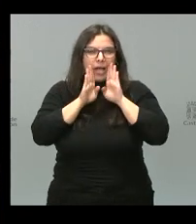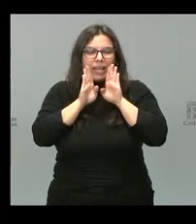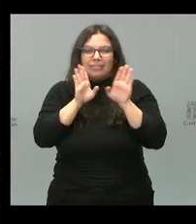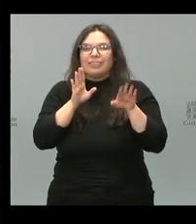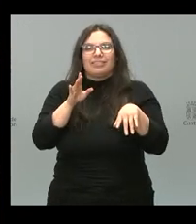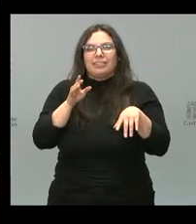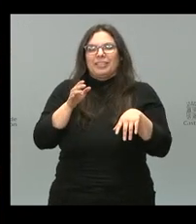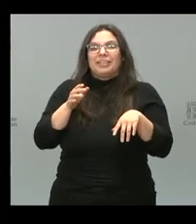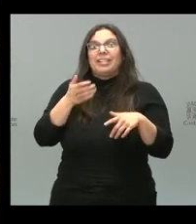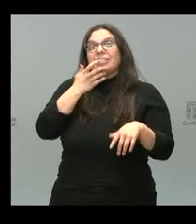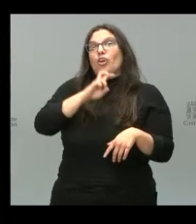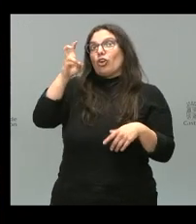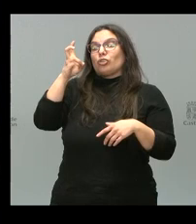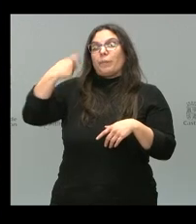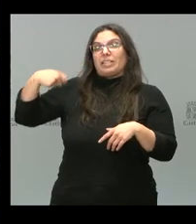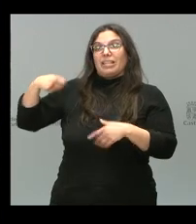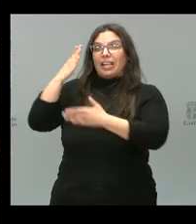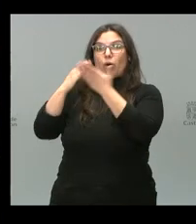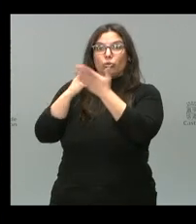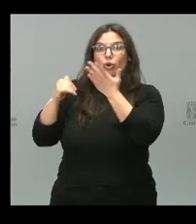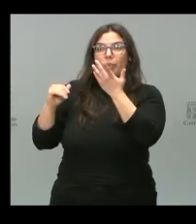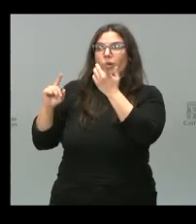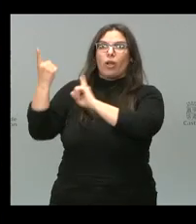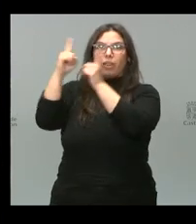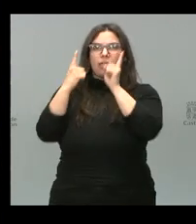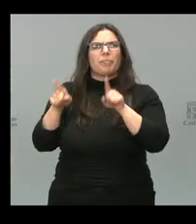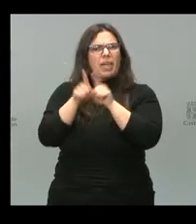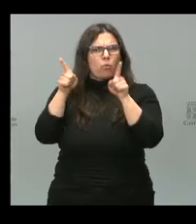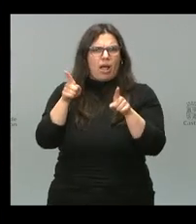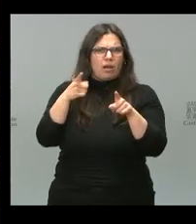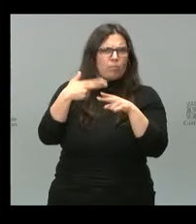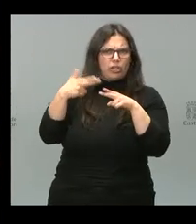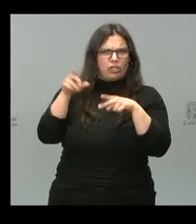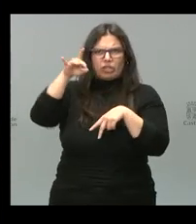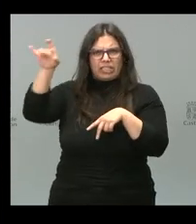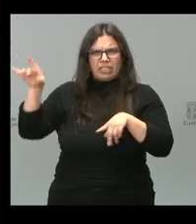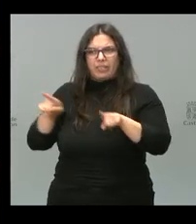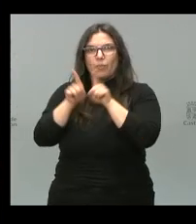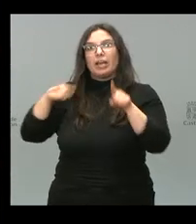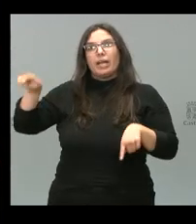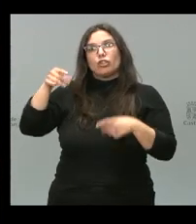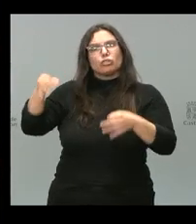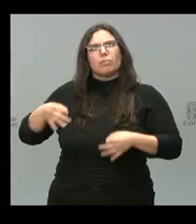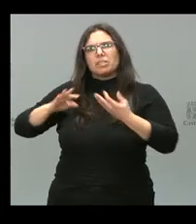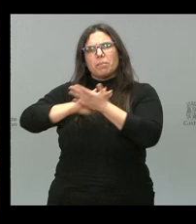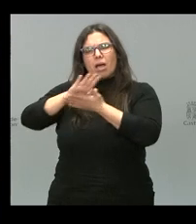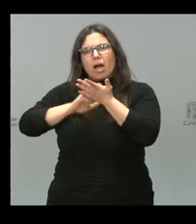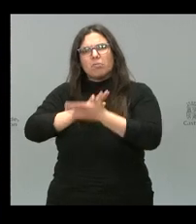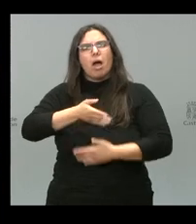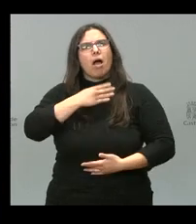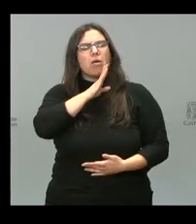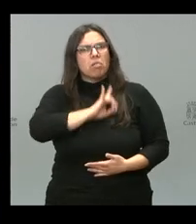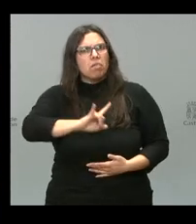estoy con otros presidentes autonómicos Más allá de los colores políticos siempre hablan con admiración y